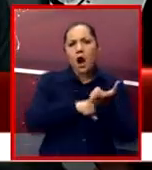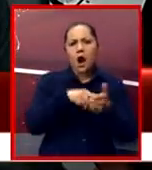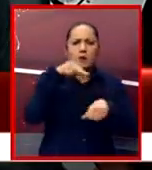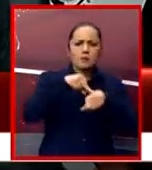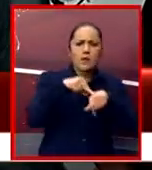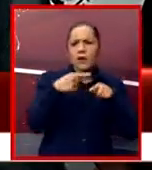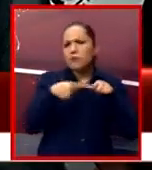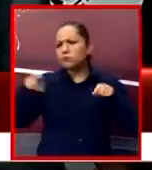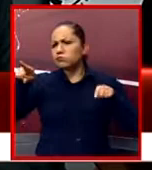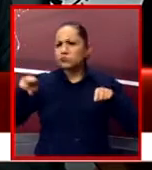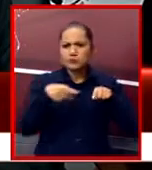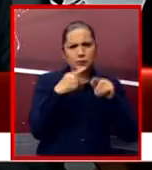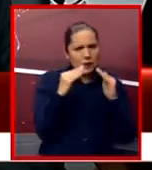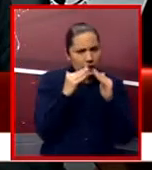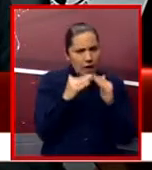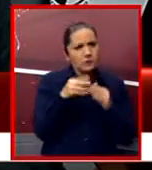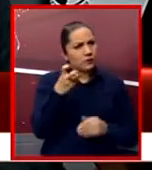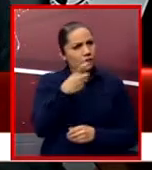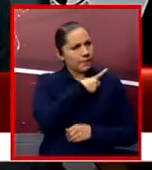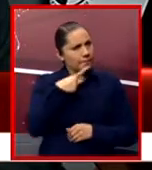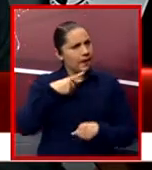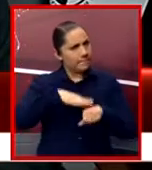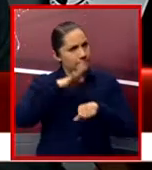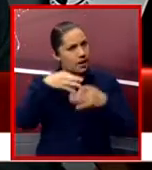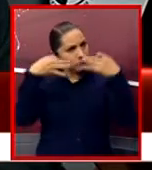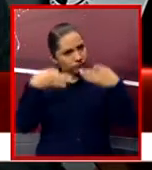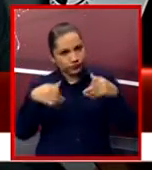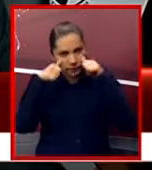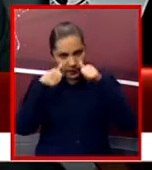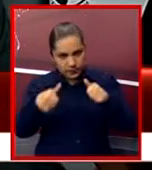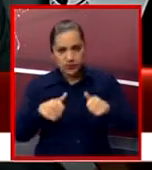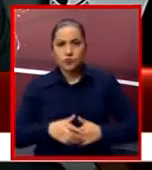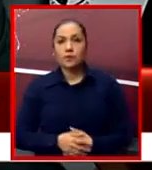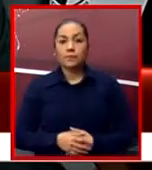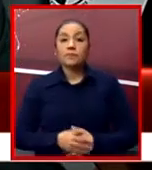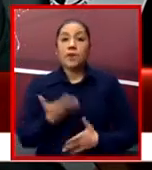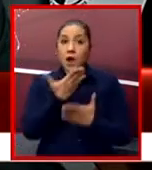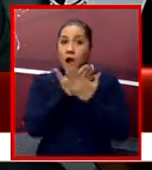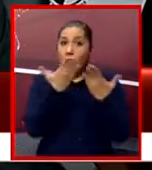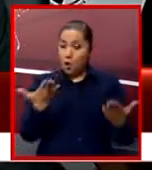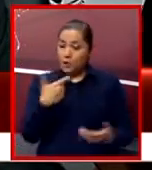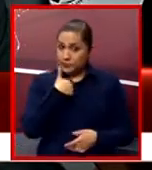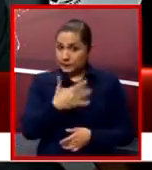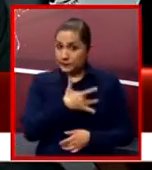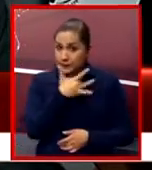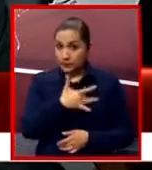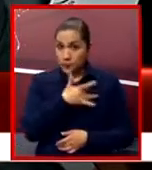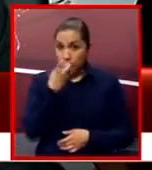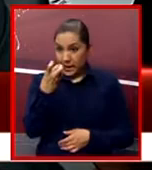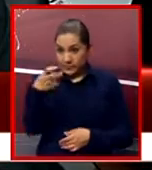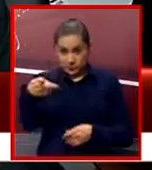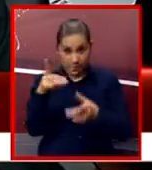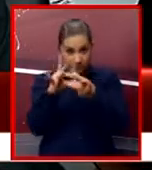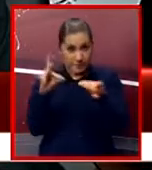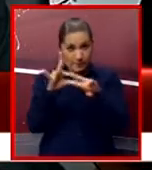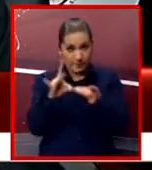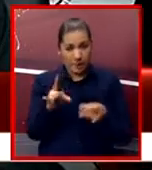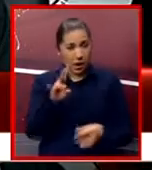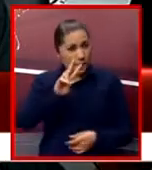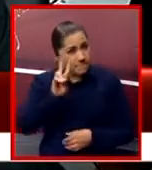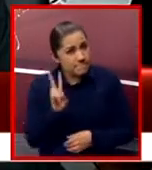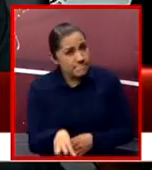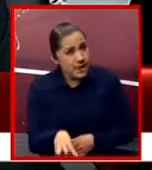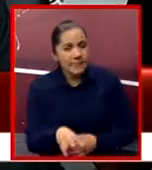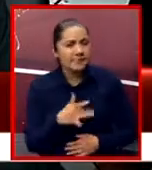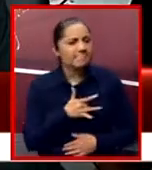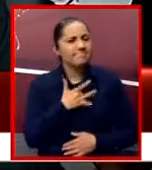Y con toda franqueza, señor secretario, me parece que esto no es real, esto no es verdad. Nosotros